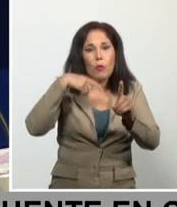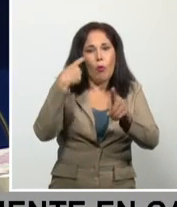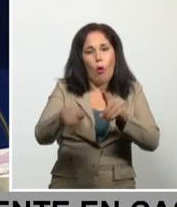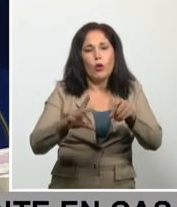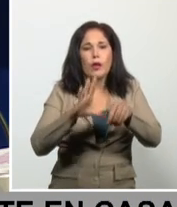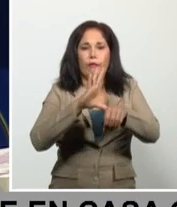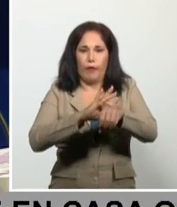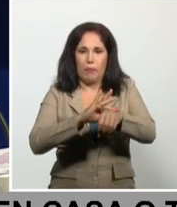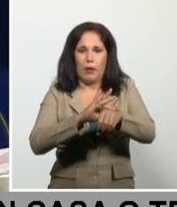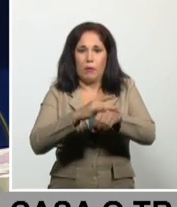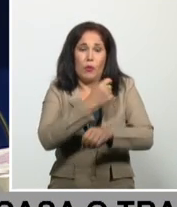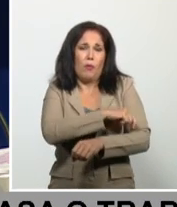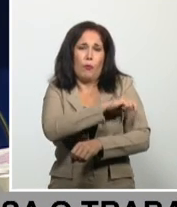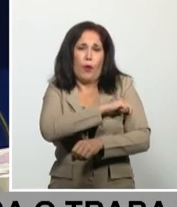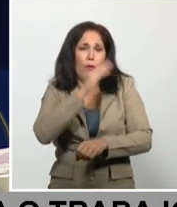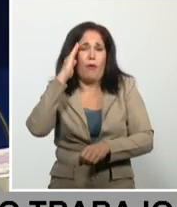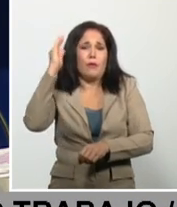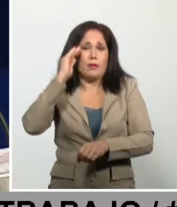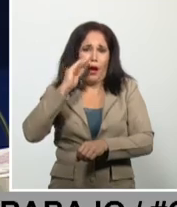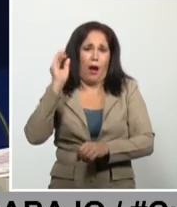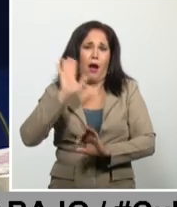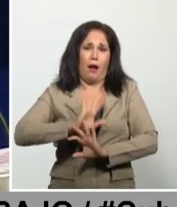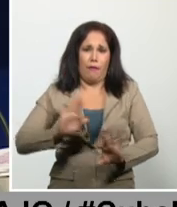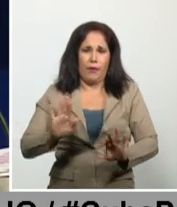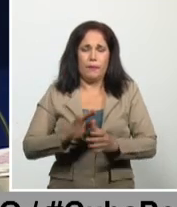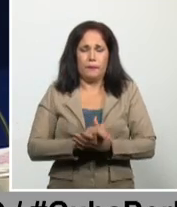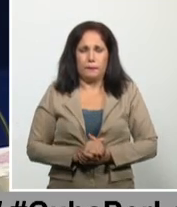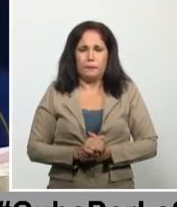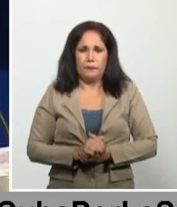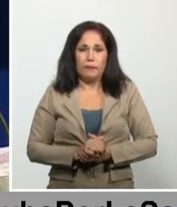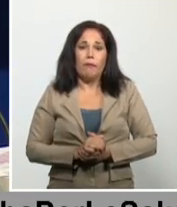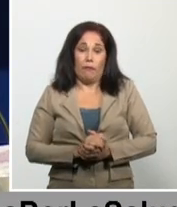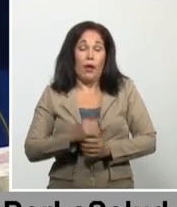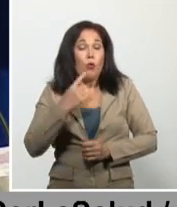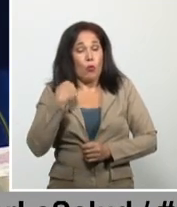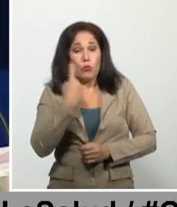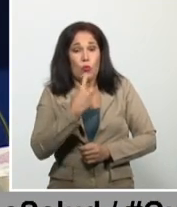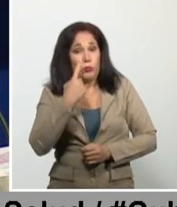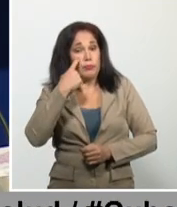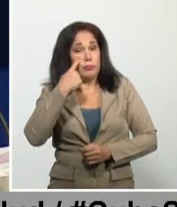cual el pueblo cubano tiene una cultura suficiente. Sí hemos visto